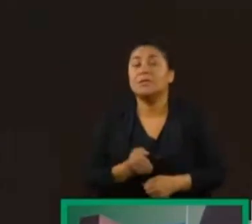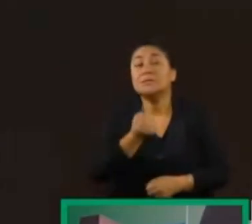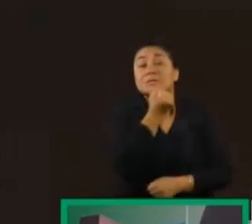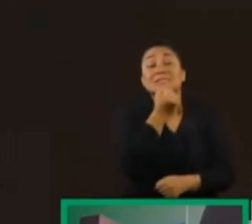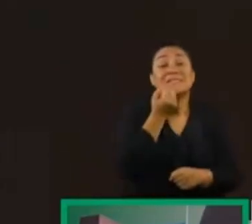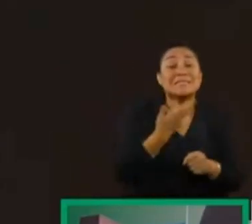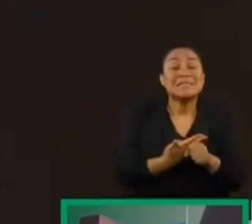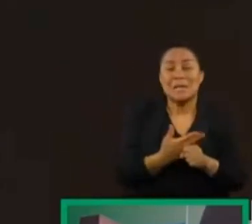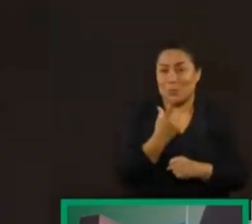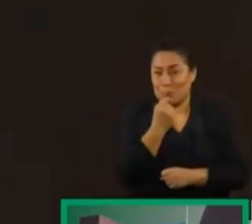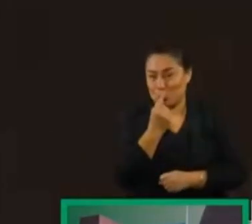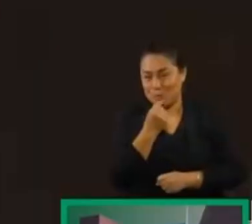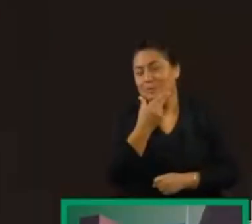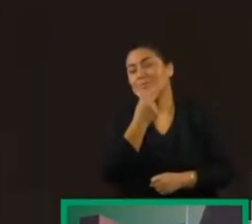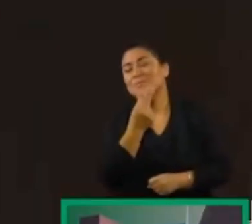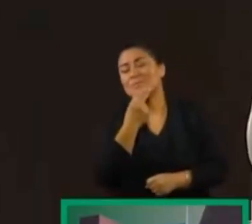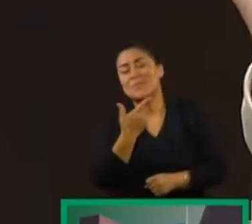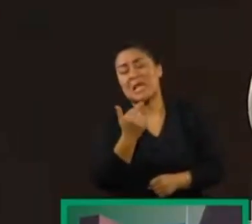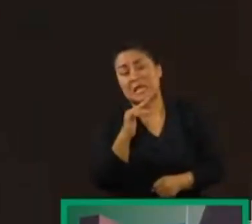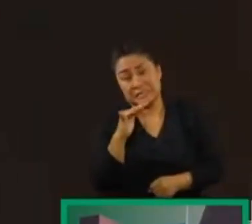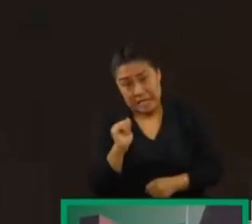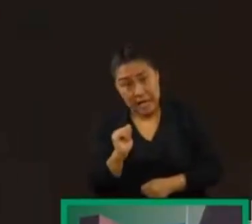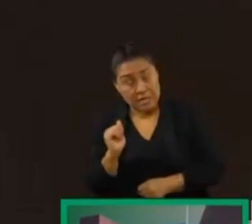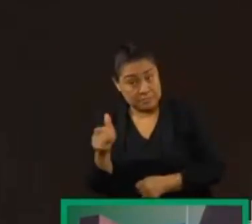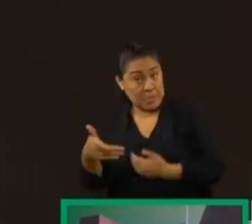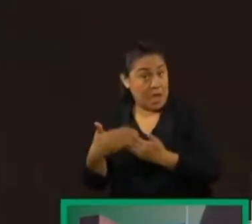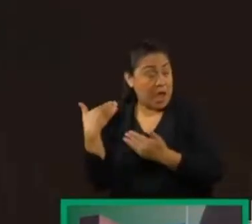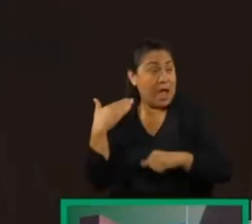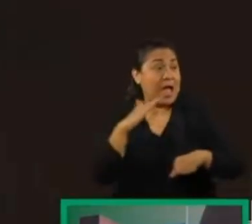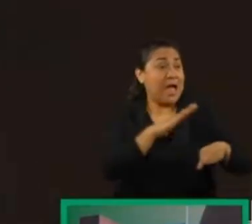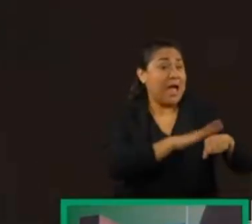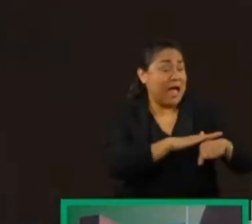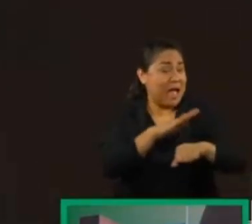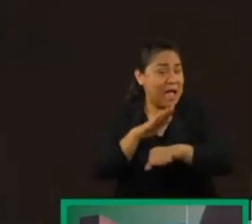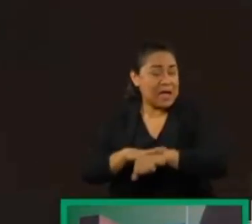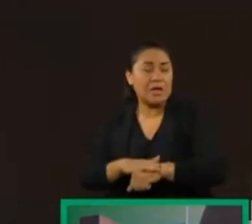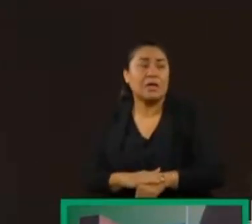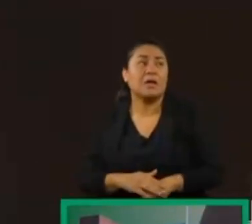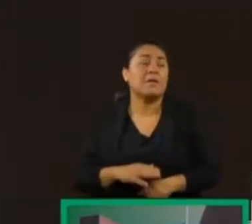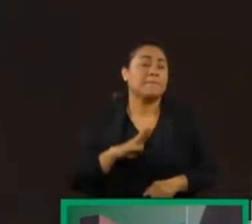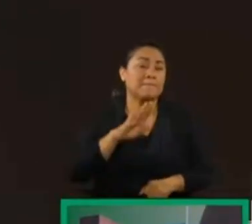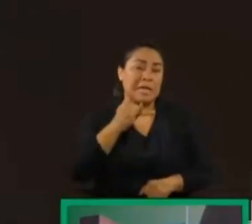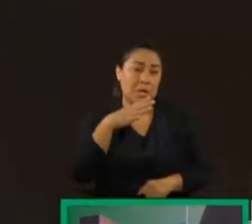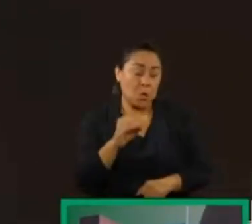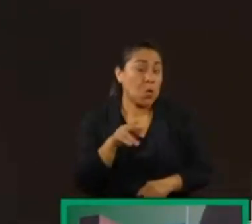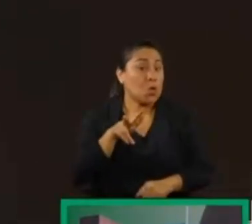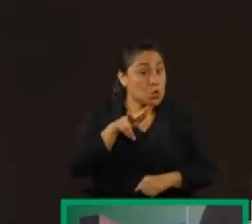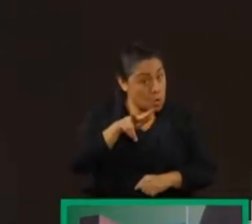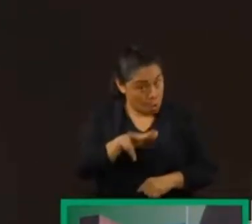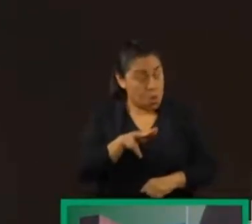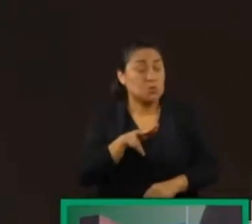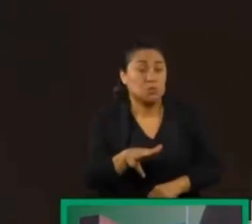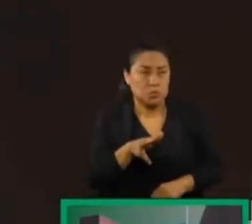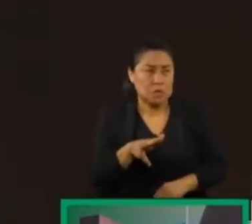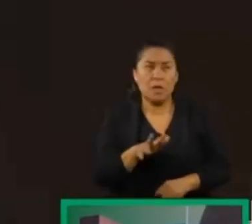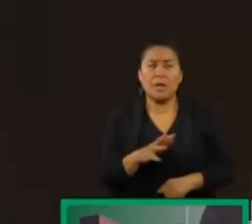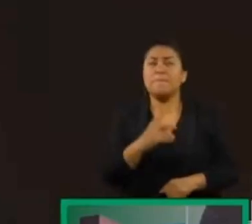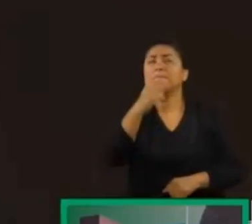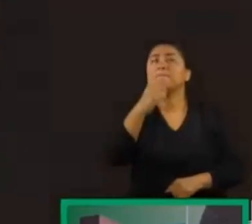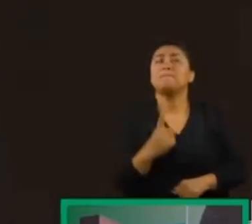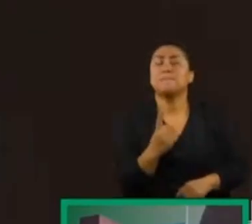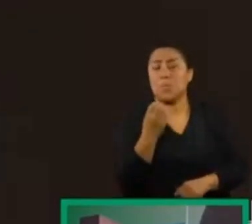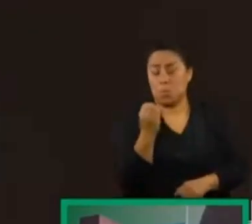Seguridad, García Harfuch, anunció que desde el 18 de mayo, desde el 1